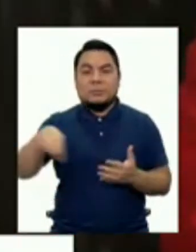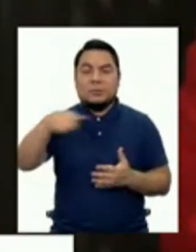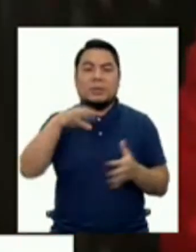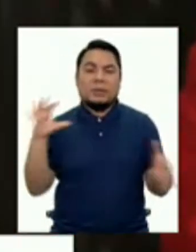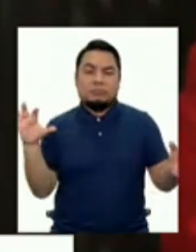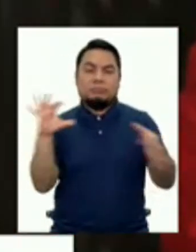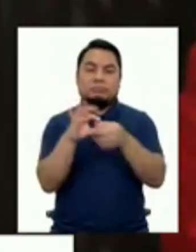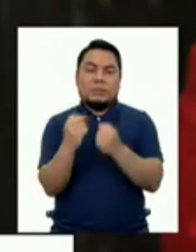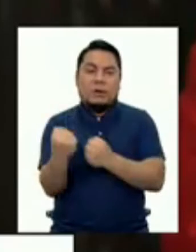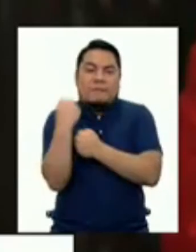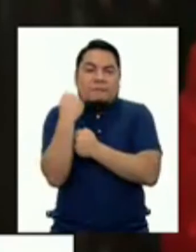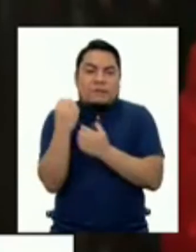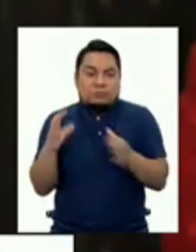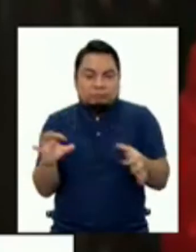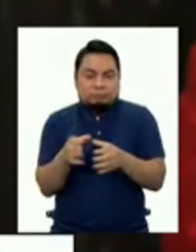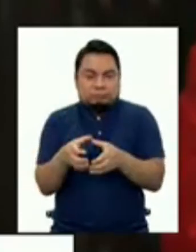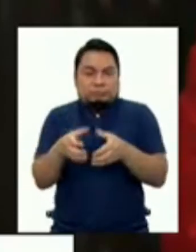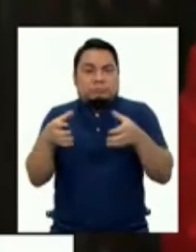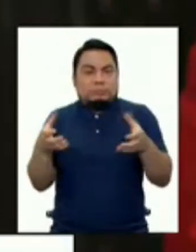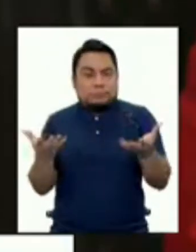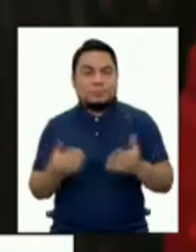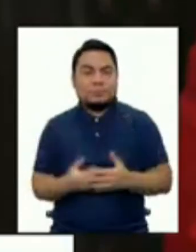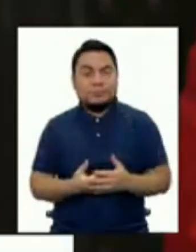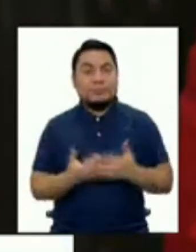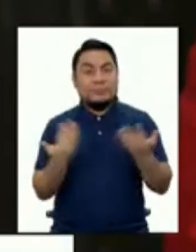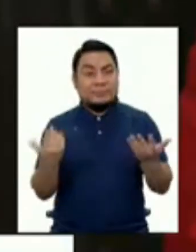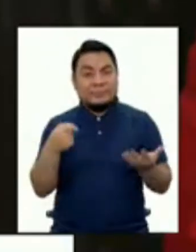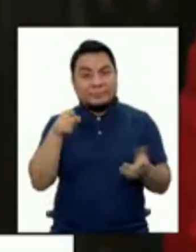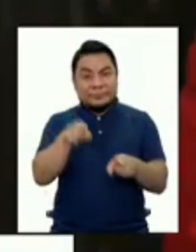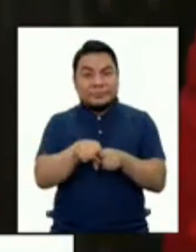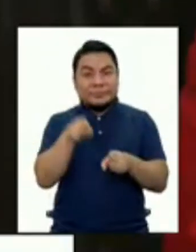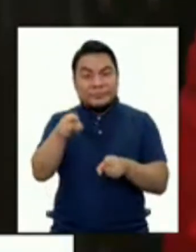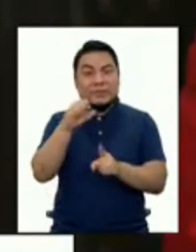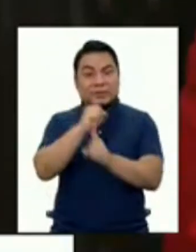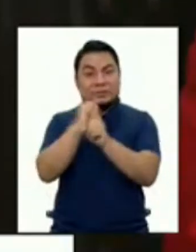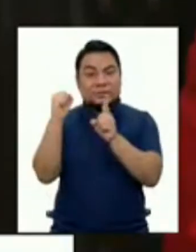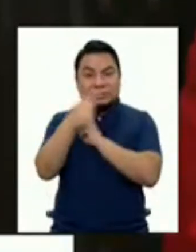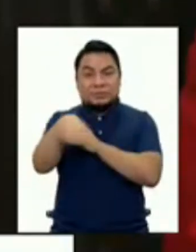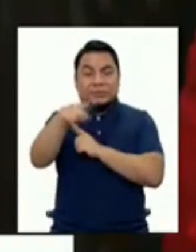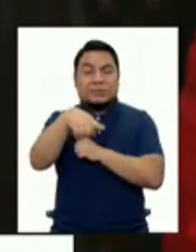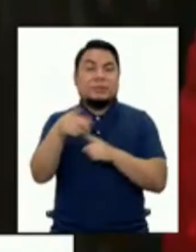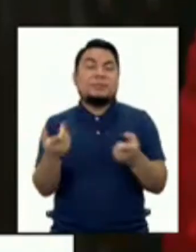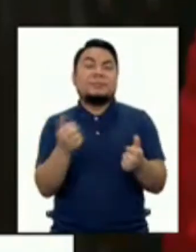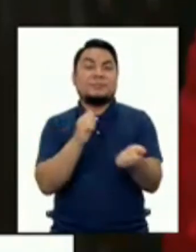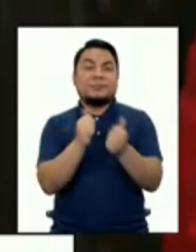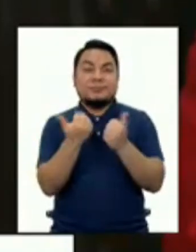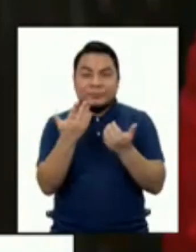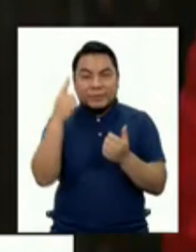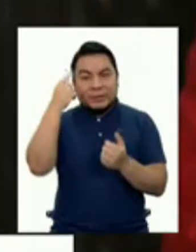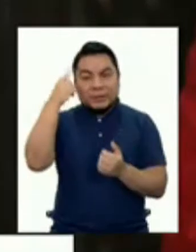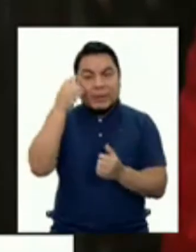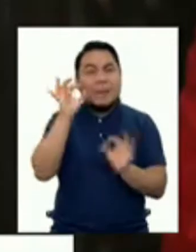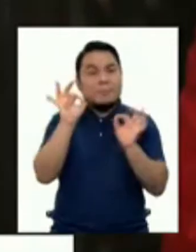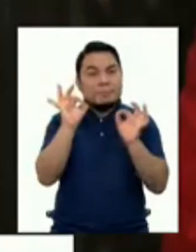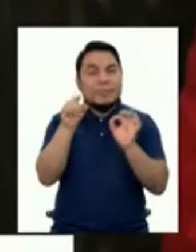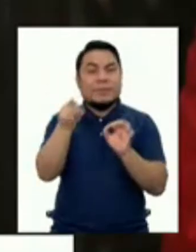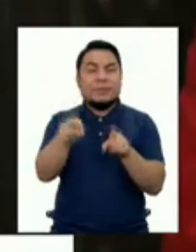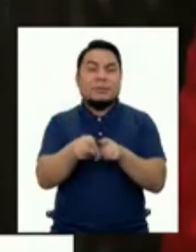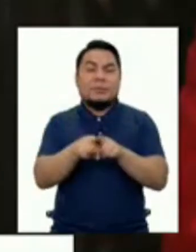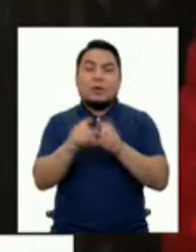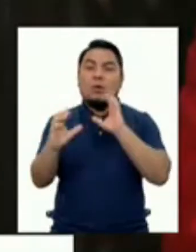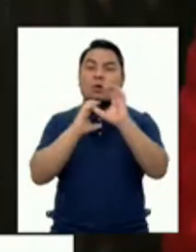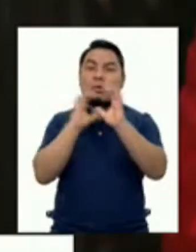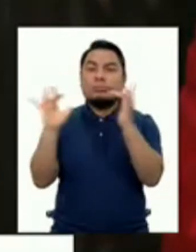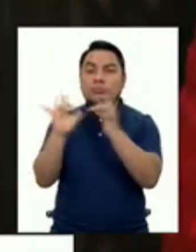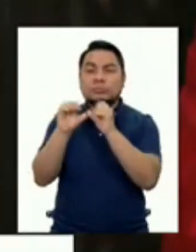afianzarse y fortalecerse. En el aspecto de la sociedad, con el concurso apropiado y la